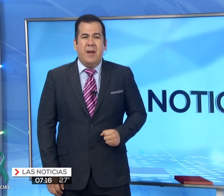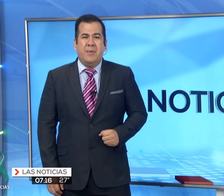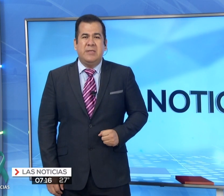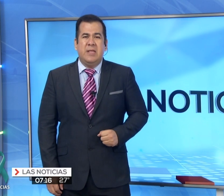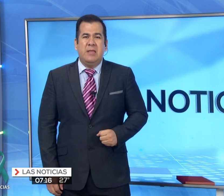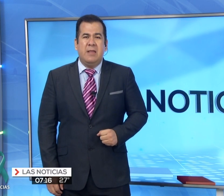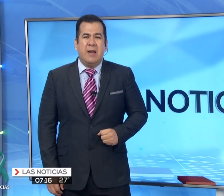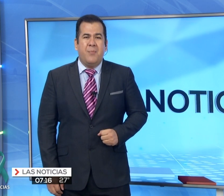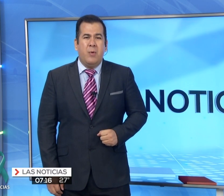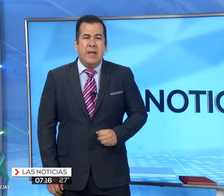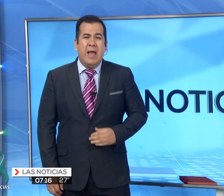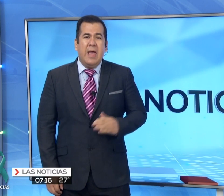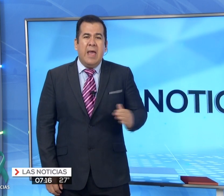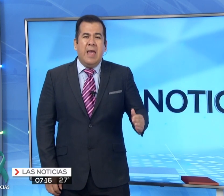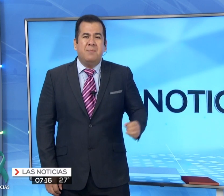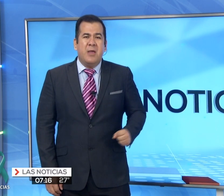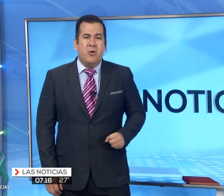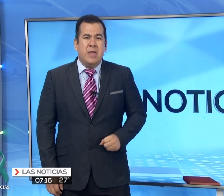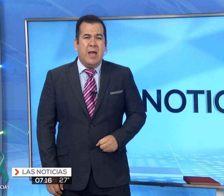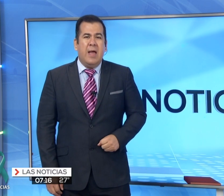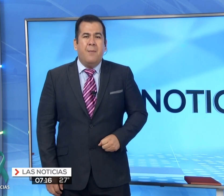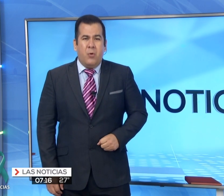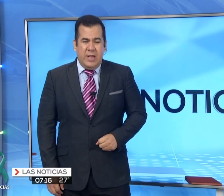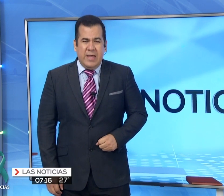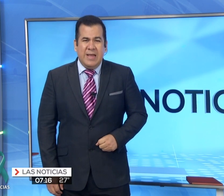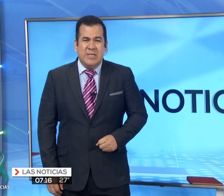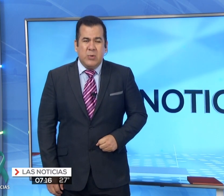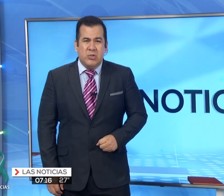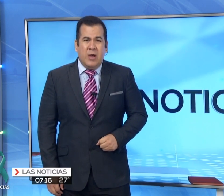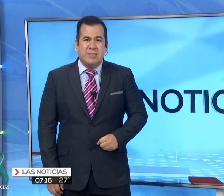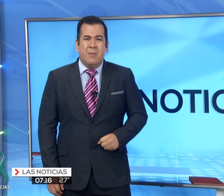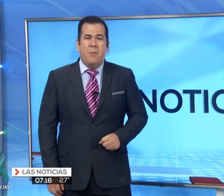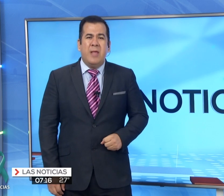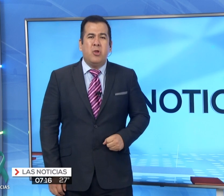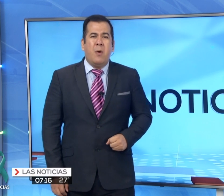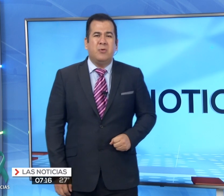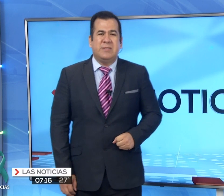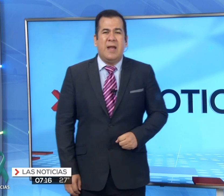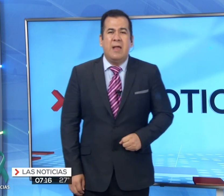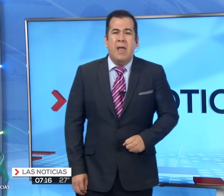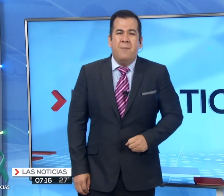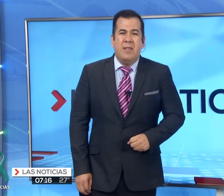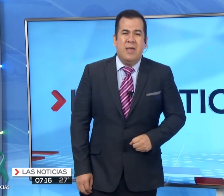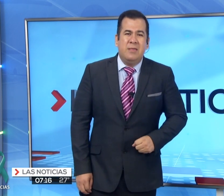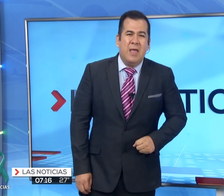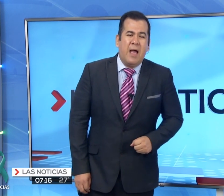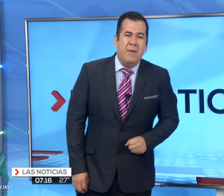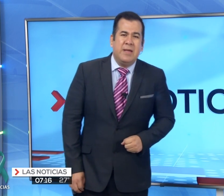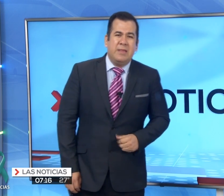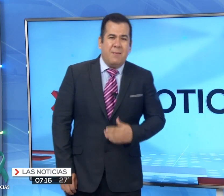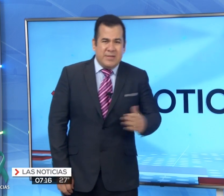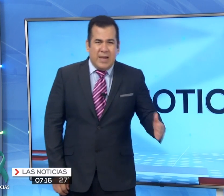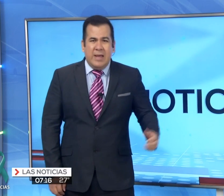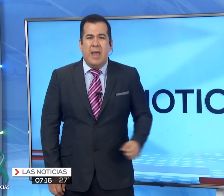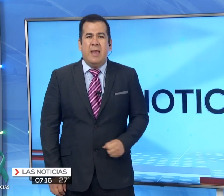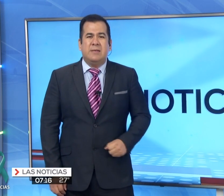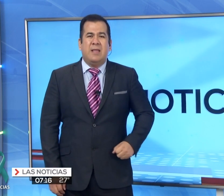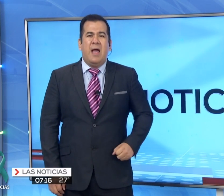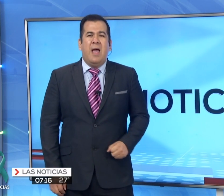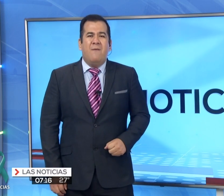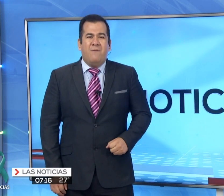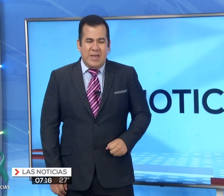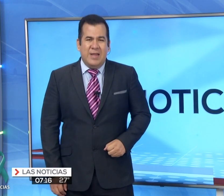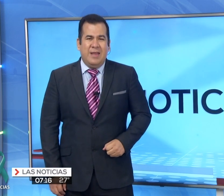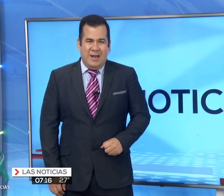Afortunadamente para el presidente de la República es mayoría morena. Es la situación hasta el momento. Vamos a estar pendientes a ver qué temas salen